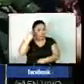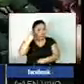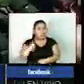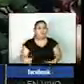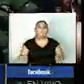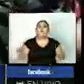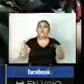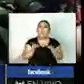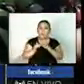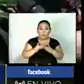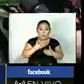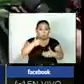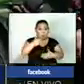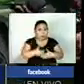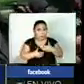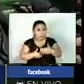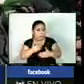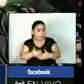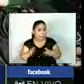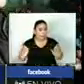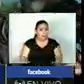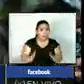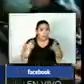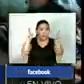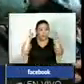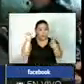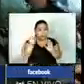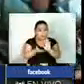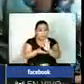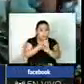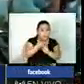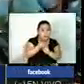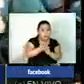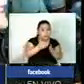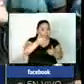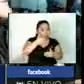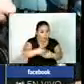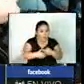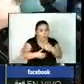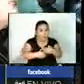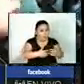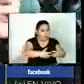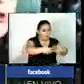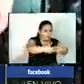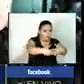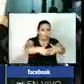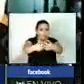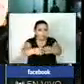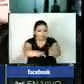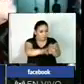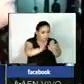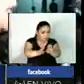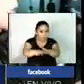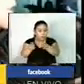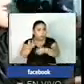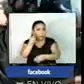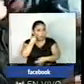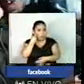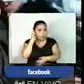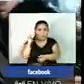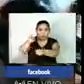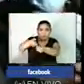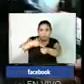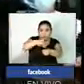importante prepararnos para la reactivación económica y el retorno progresivo, gradual y cuidadoso al empleo.